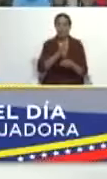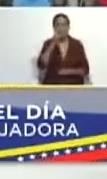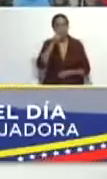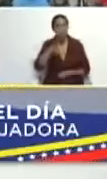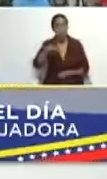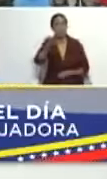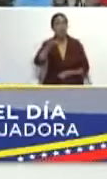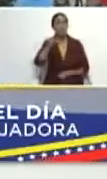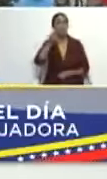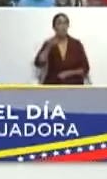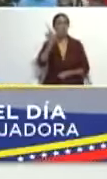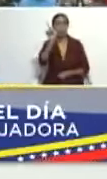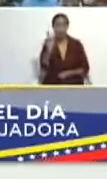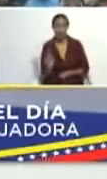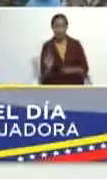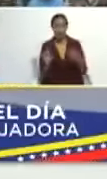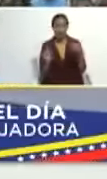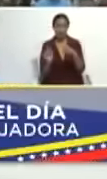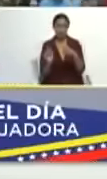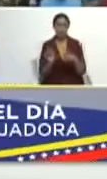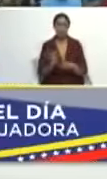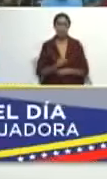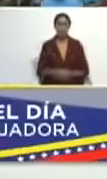de Guayana.